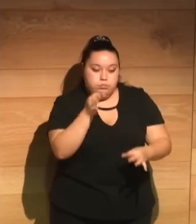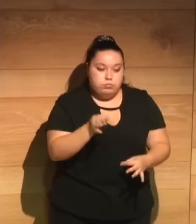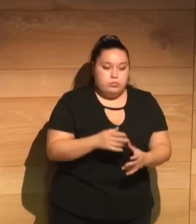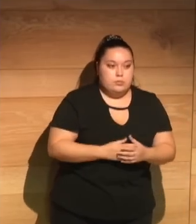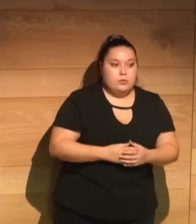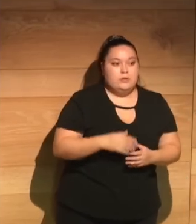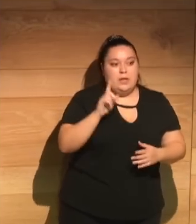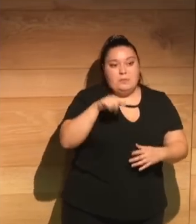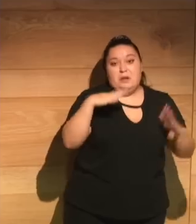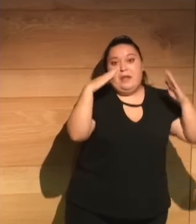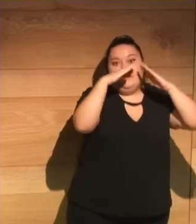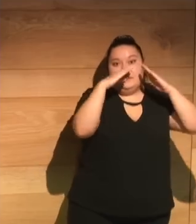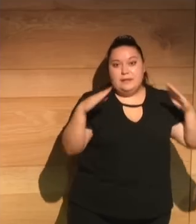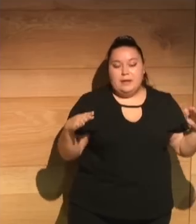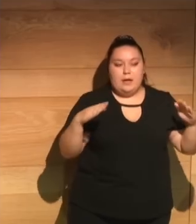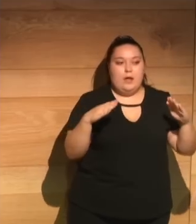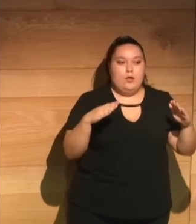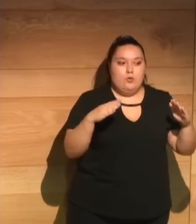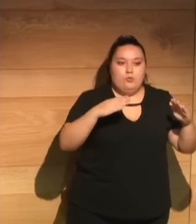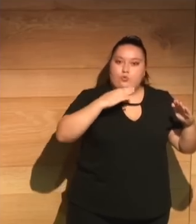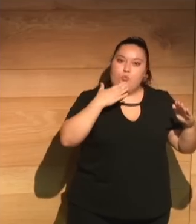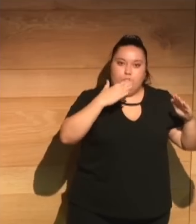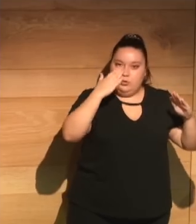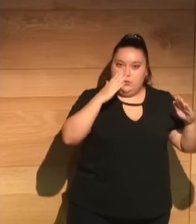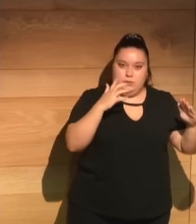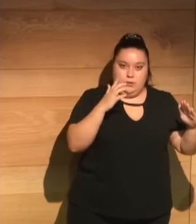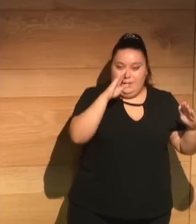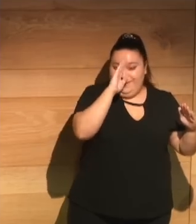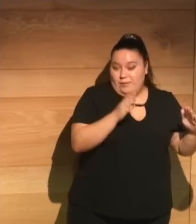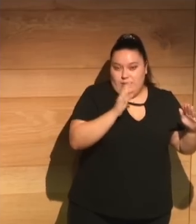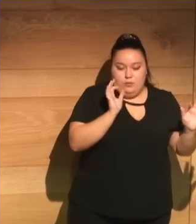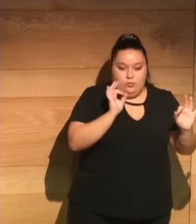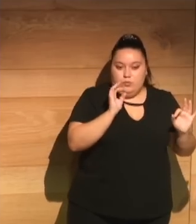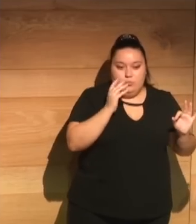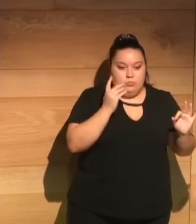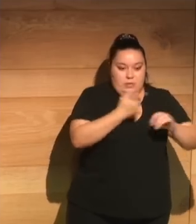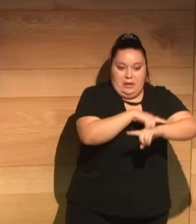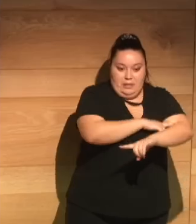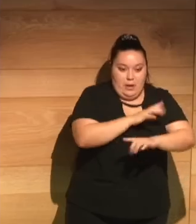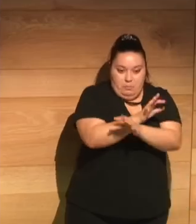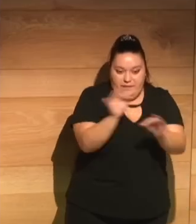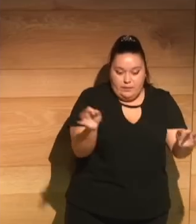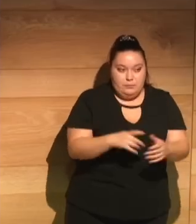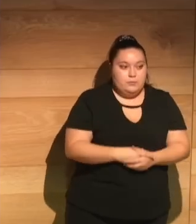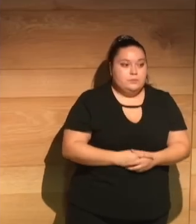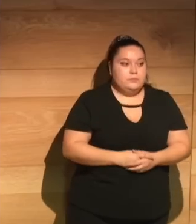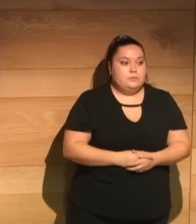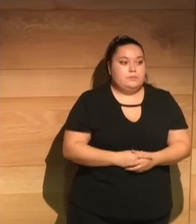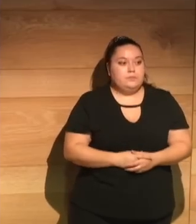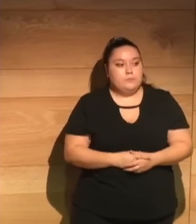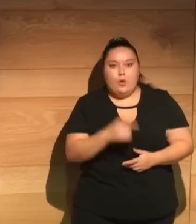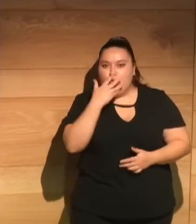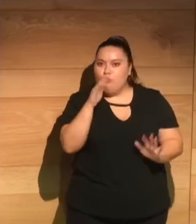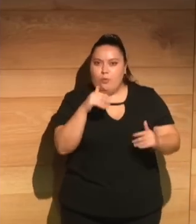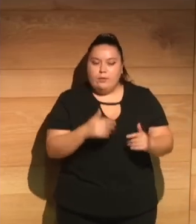como de tejados cortados, muy bruscos, evidentemente, muy negros. ¿Es en color? Pero eso se hizo en sales de plata